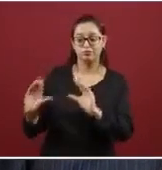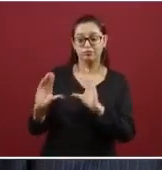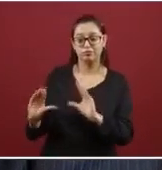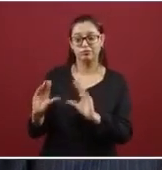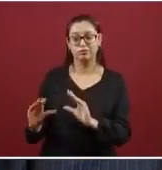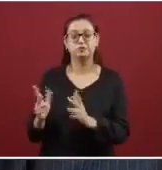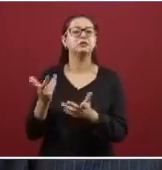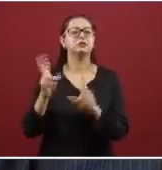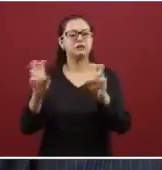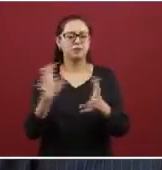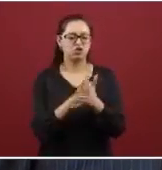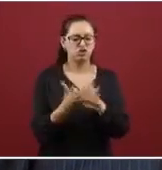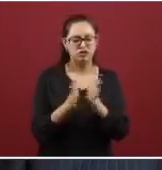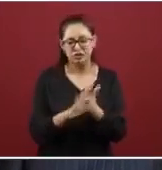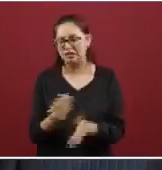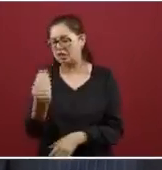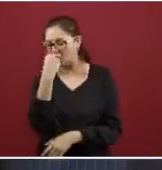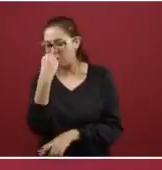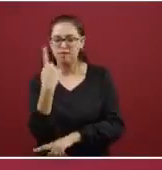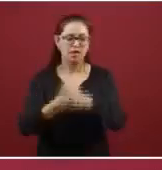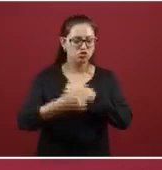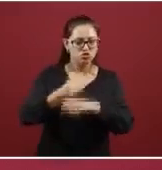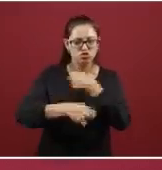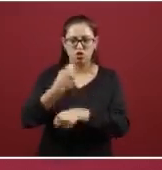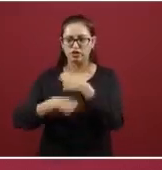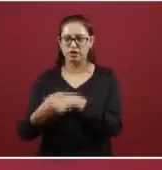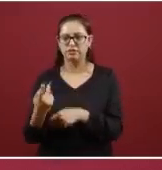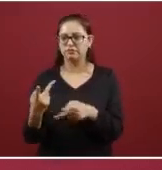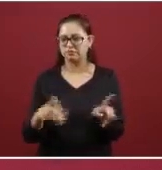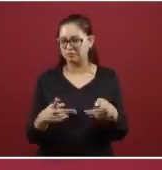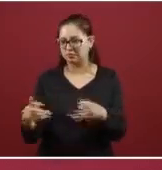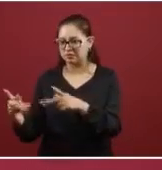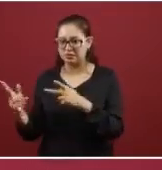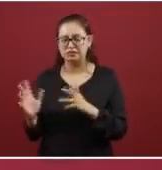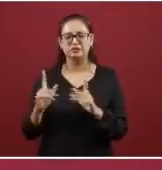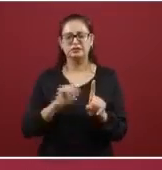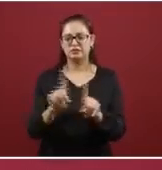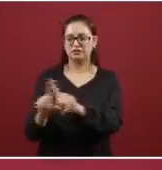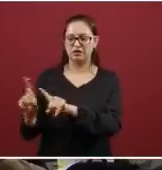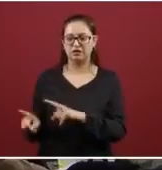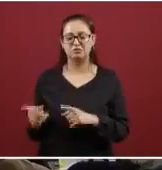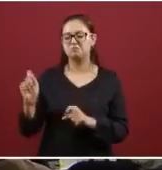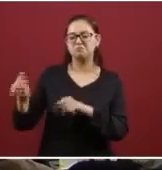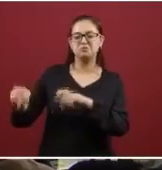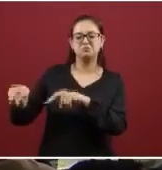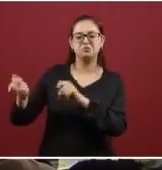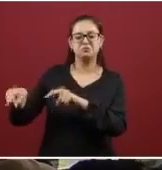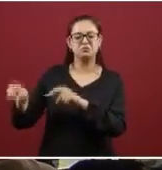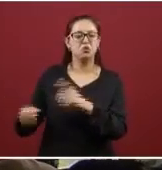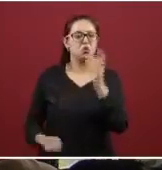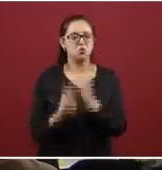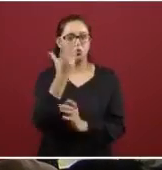en tortillerías, fondas y tiendas, y no tendrán el conocimiento de nuevas habilidades que usted nos